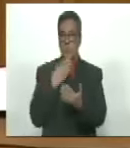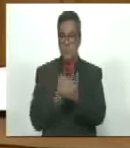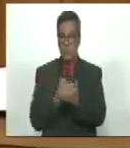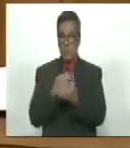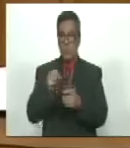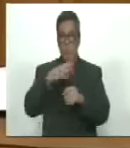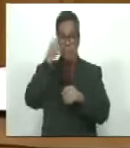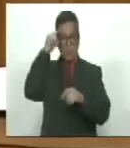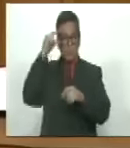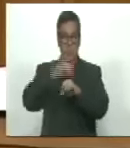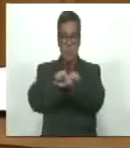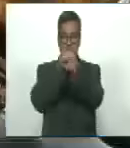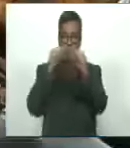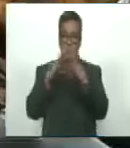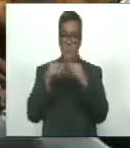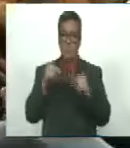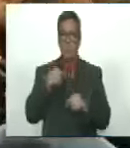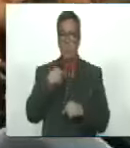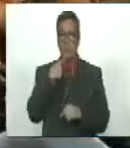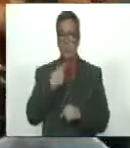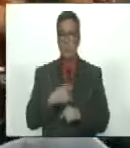gracias. Buenos días a todos y a todas.